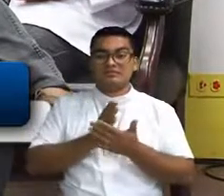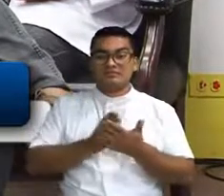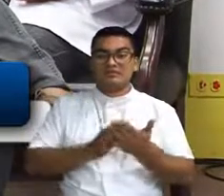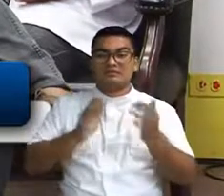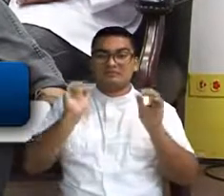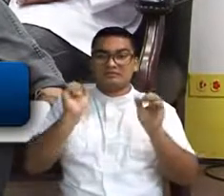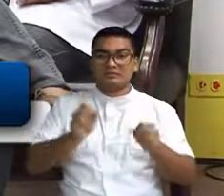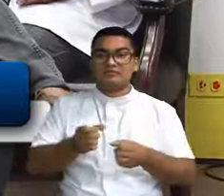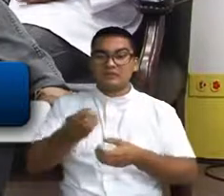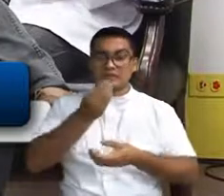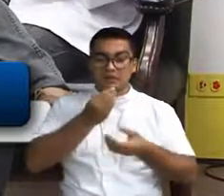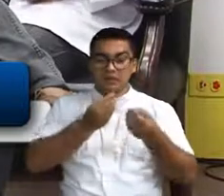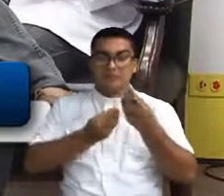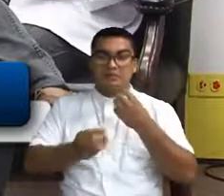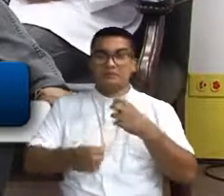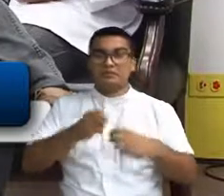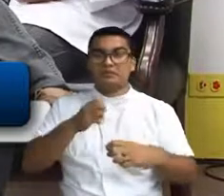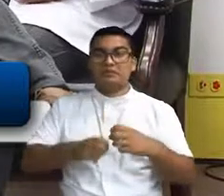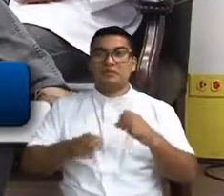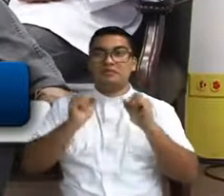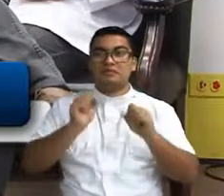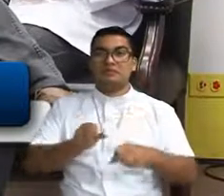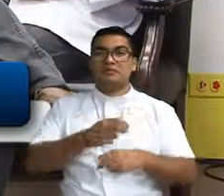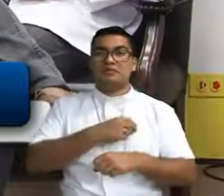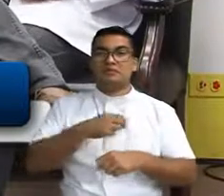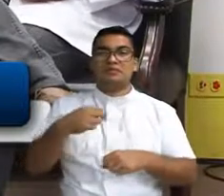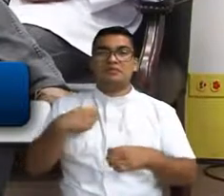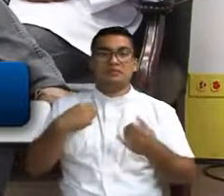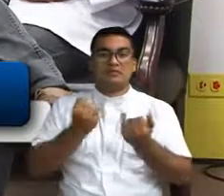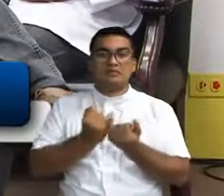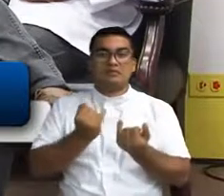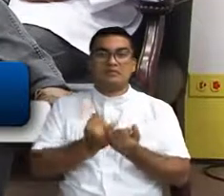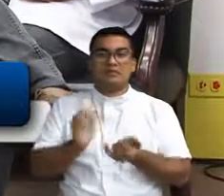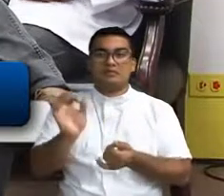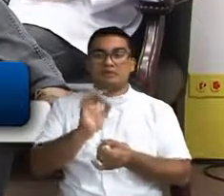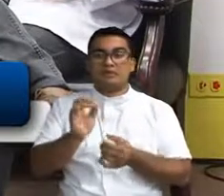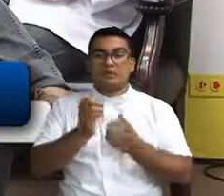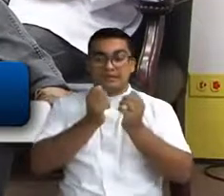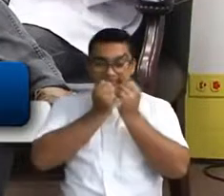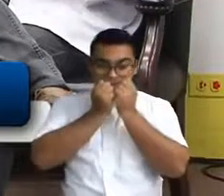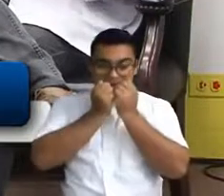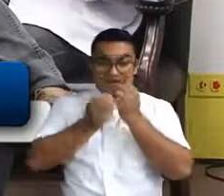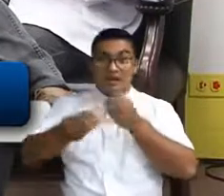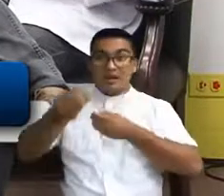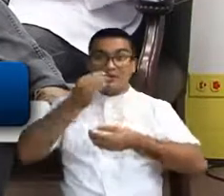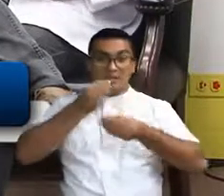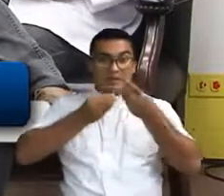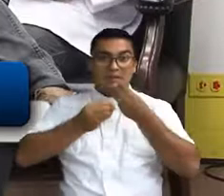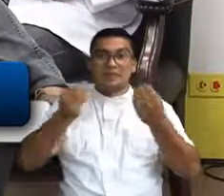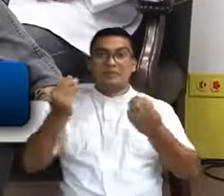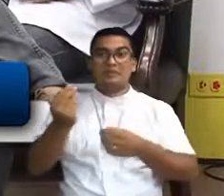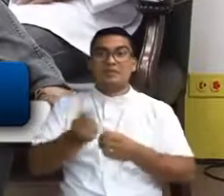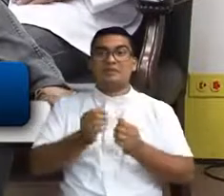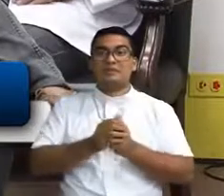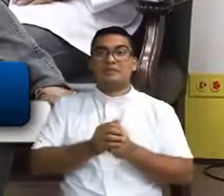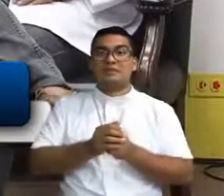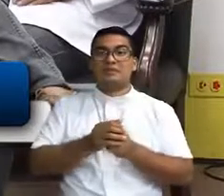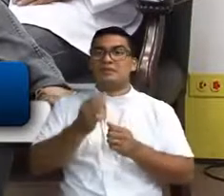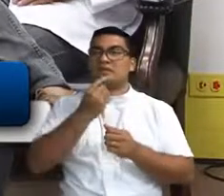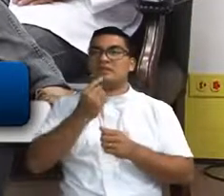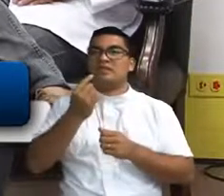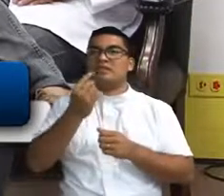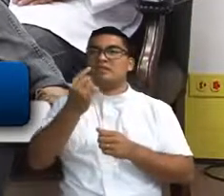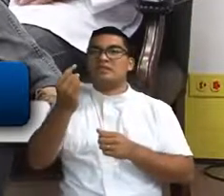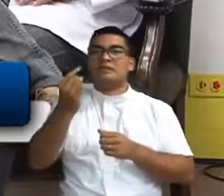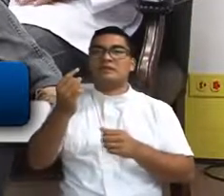nivel alimenticio que lo esté desarrollando como un factor ansioso, que es el comer a cada instante. ¿Quién es